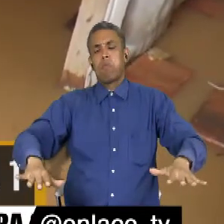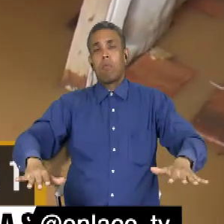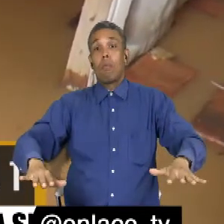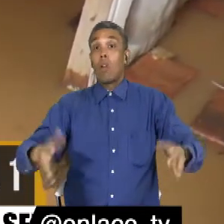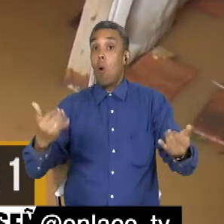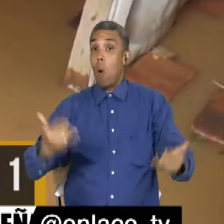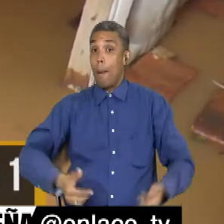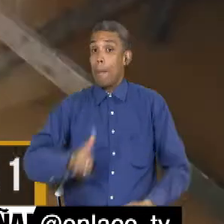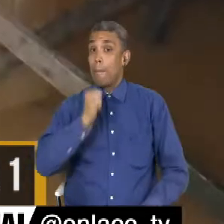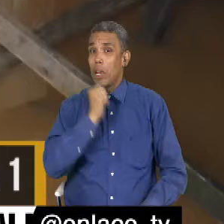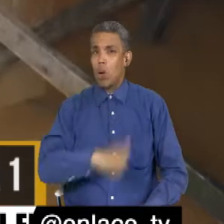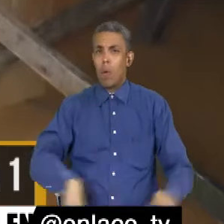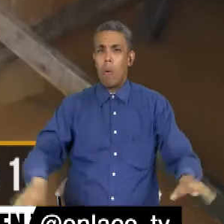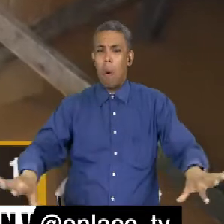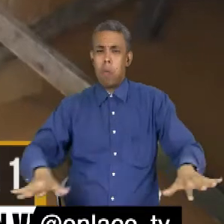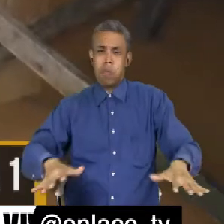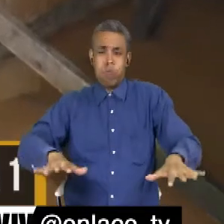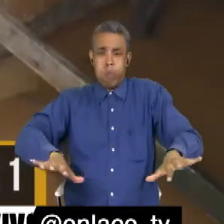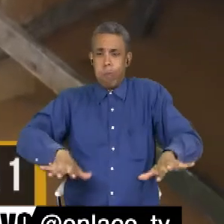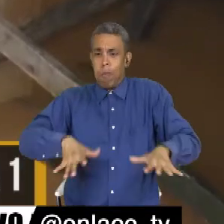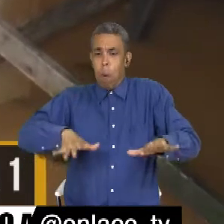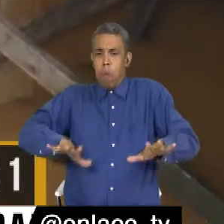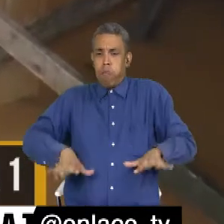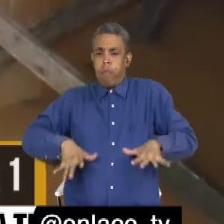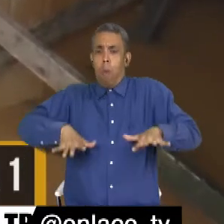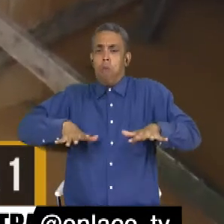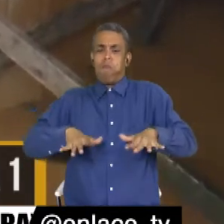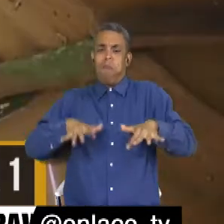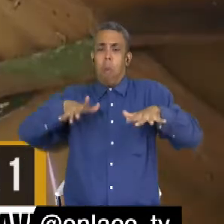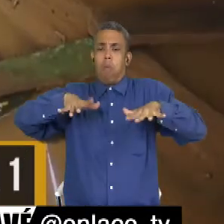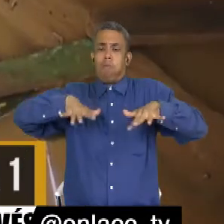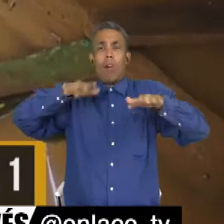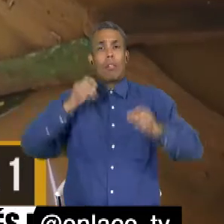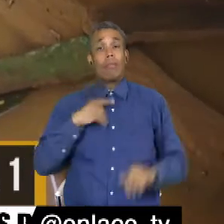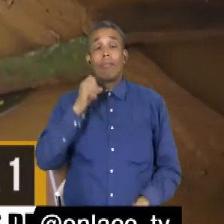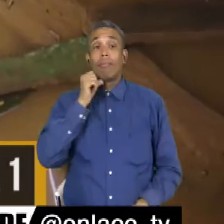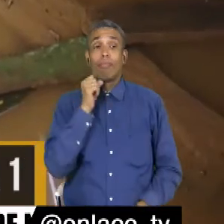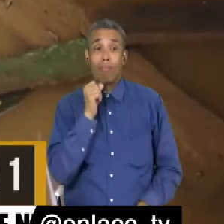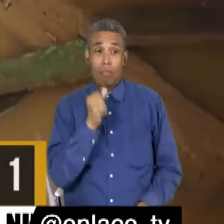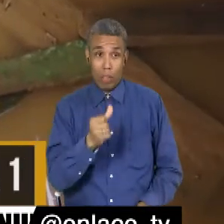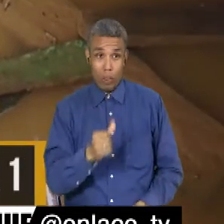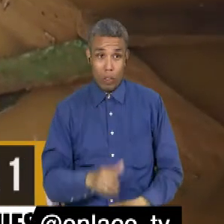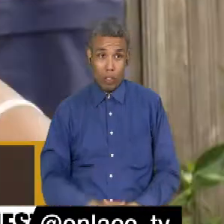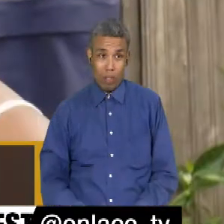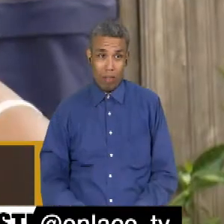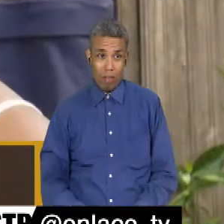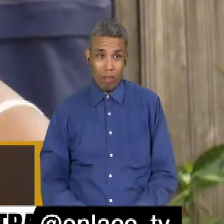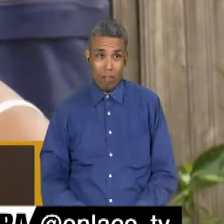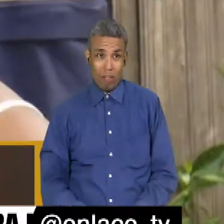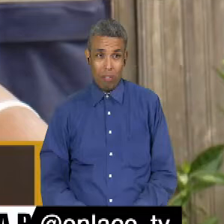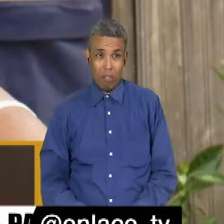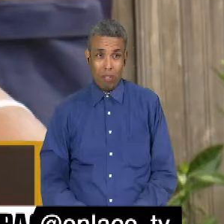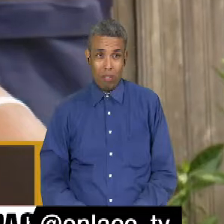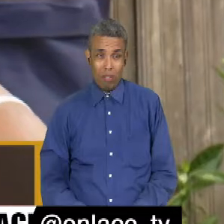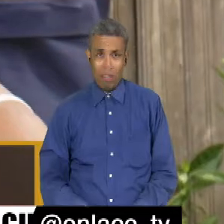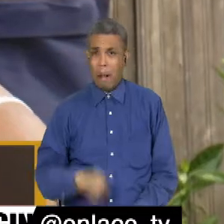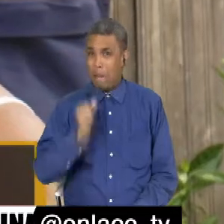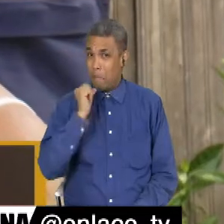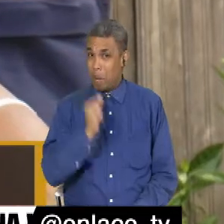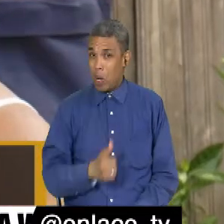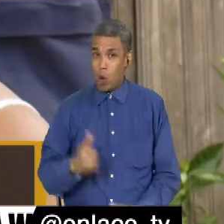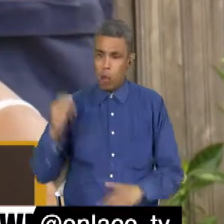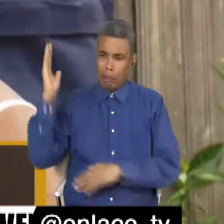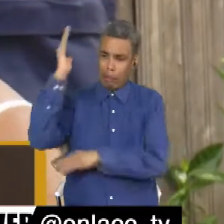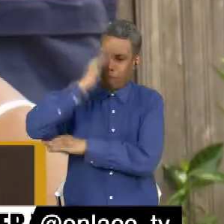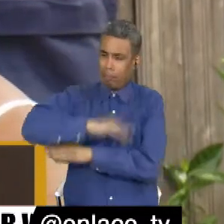demasiado. Porque esta mañana cuando me levanté todavía estaba seco, pero ya hoy sí en el transcurso del día fue subiendo mucho.